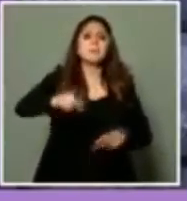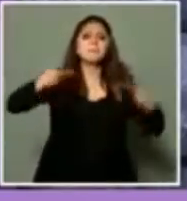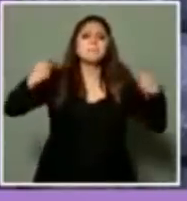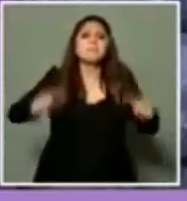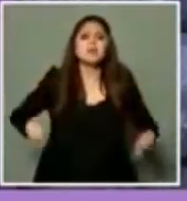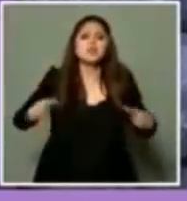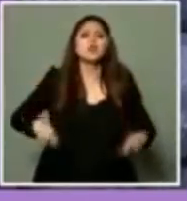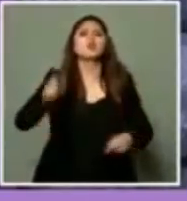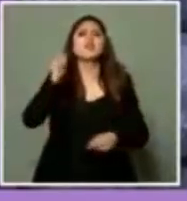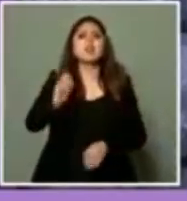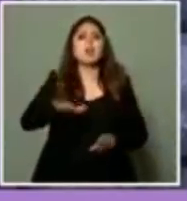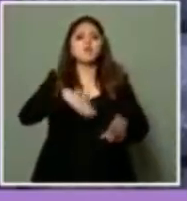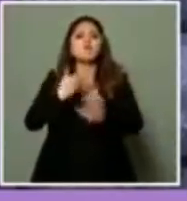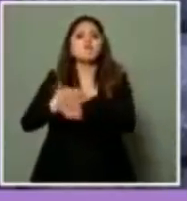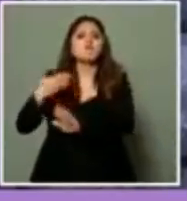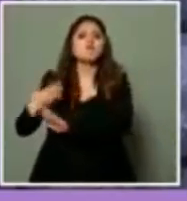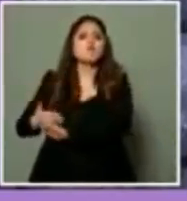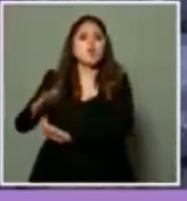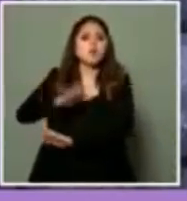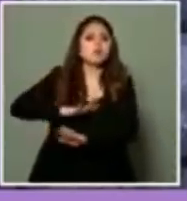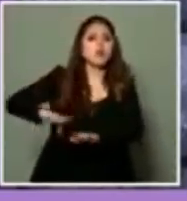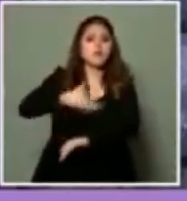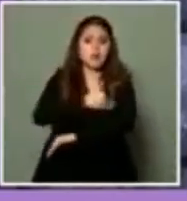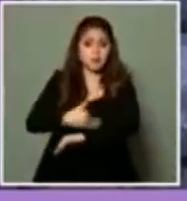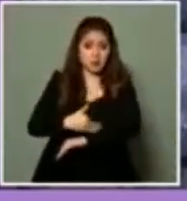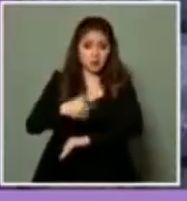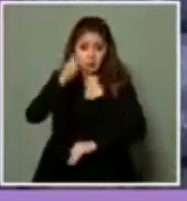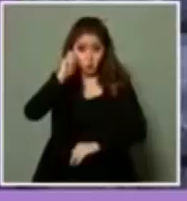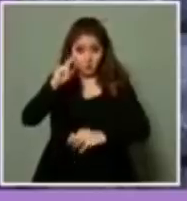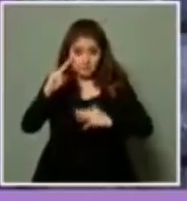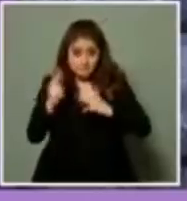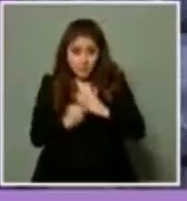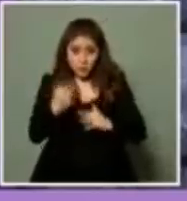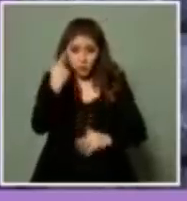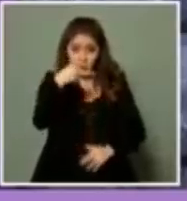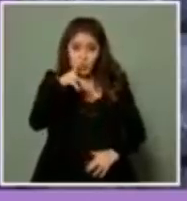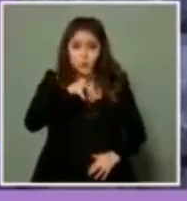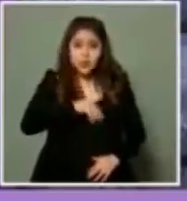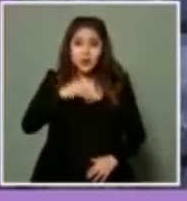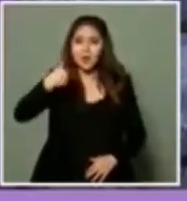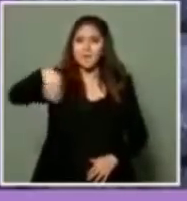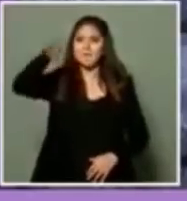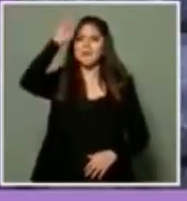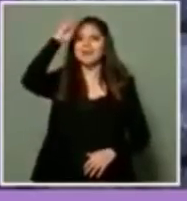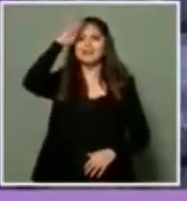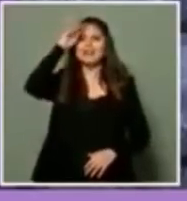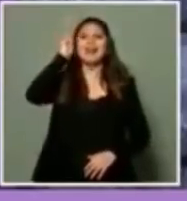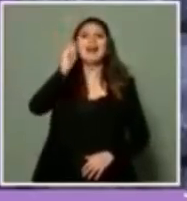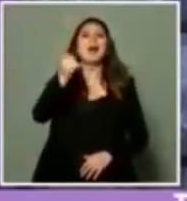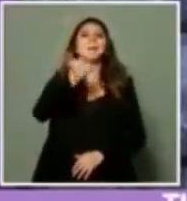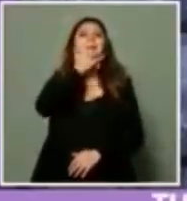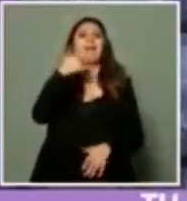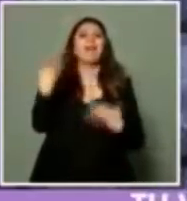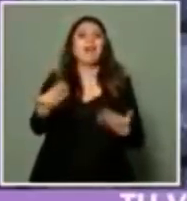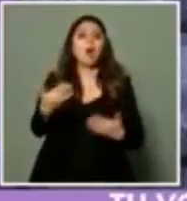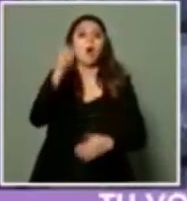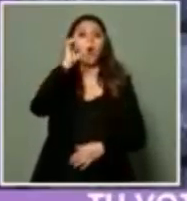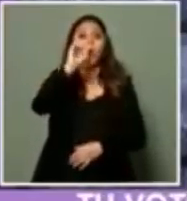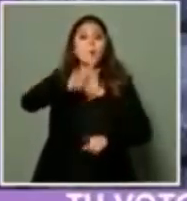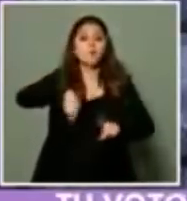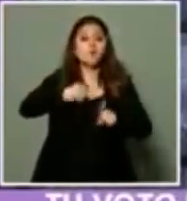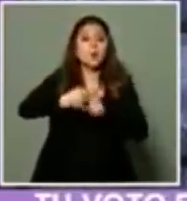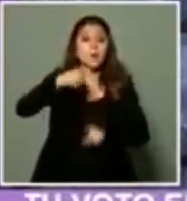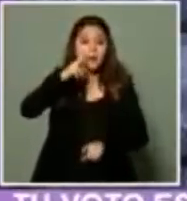perdonar a quien daña a nuestras familias. Un homicidio de un hijo no se perdona, la violación de una hija no